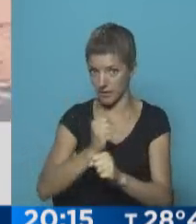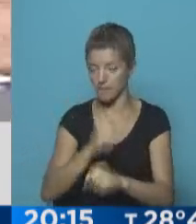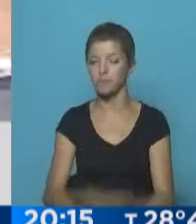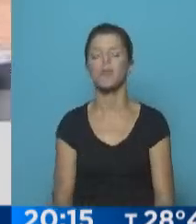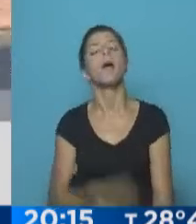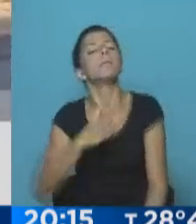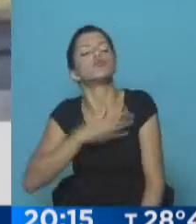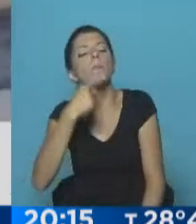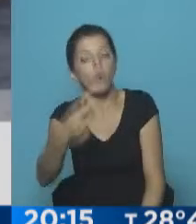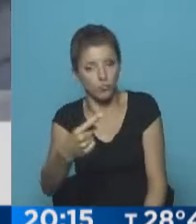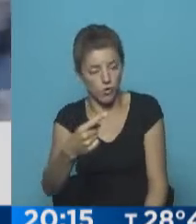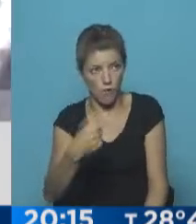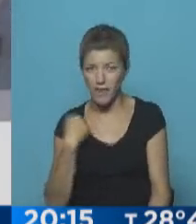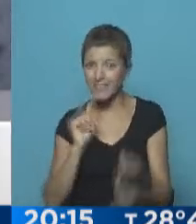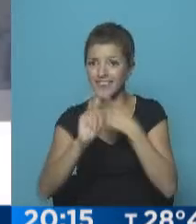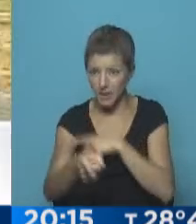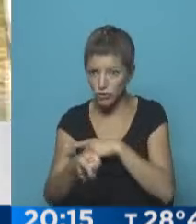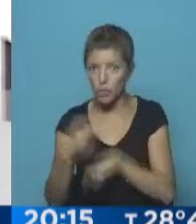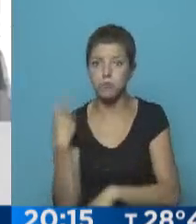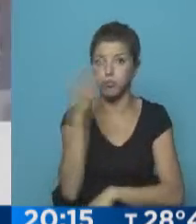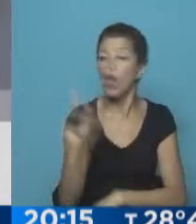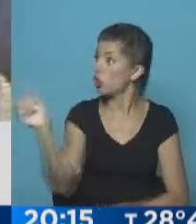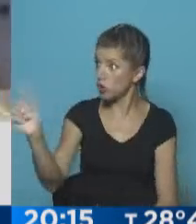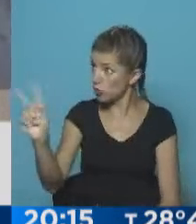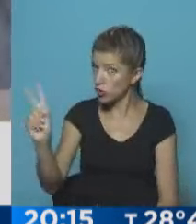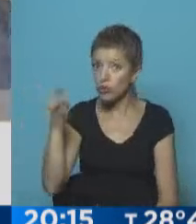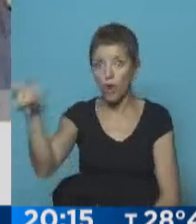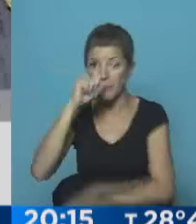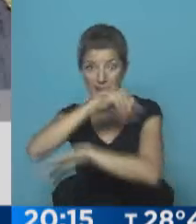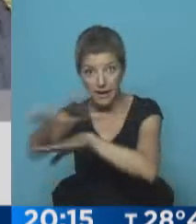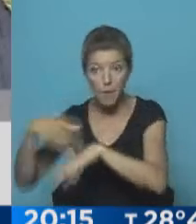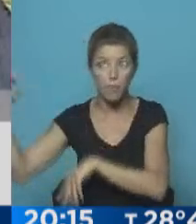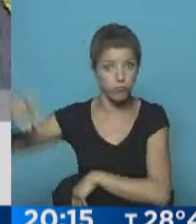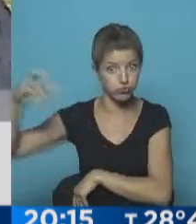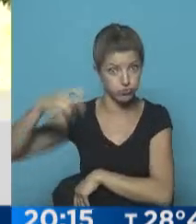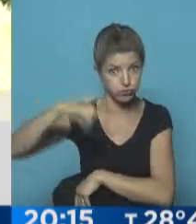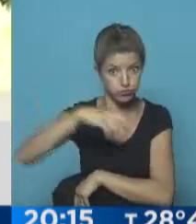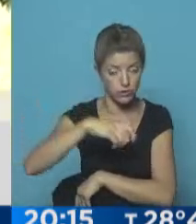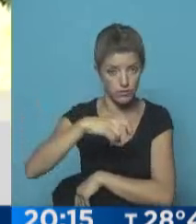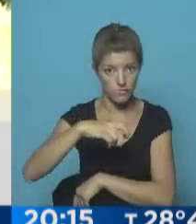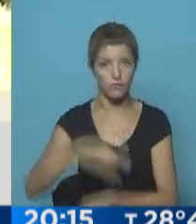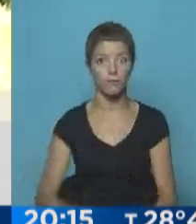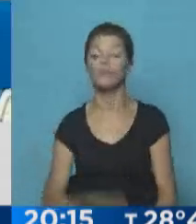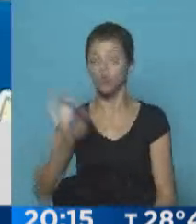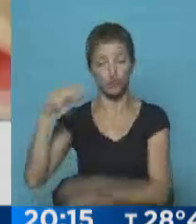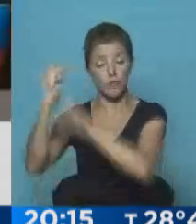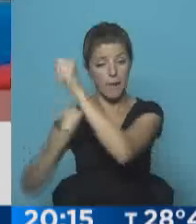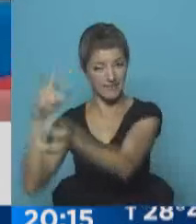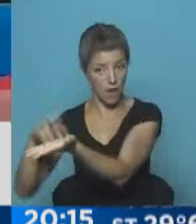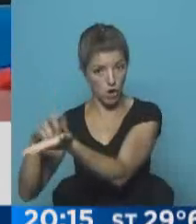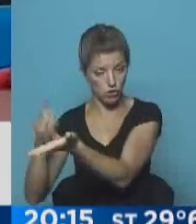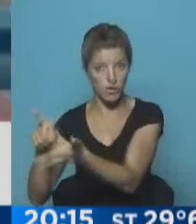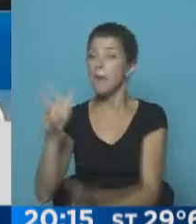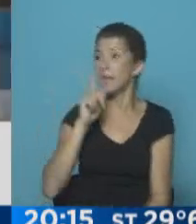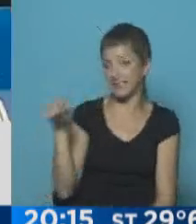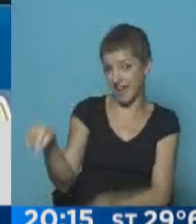me refiero, él no fue directamente por Ruta 1, sino que fue por la parte de atrás. No, venía por la parte de campo, del oeste. De la Rosera, venía de la parte de la Rosera. De la Rosera. Habría dejado a sus